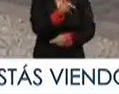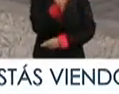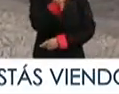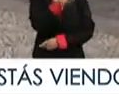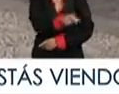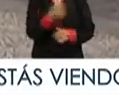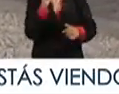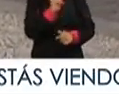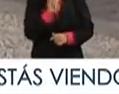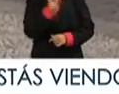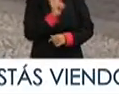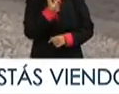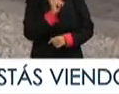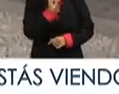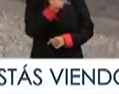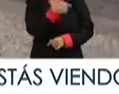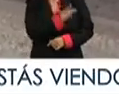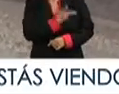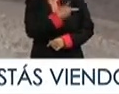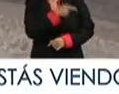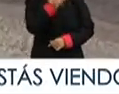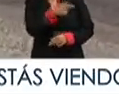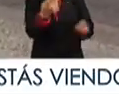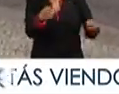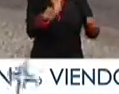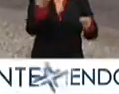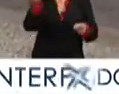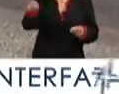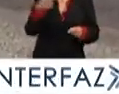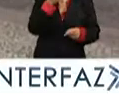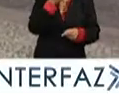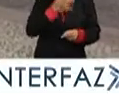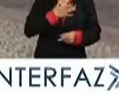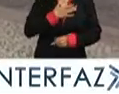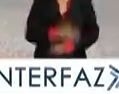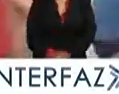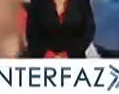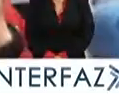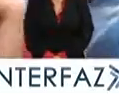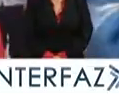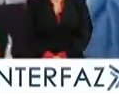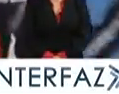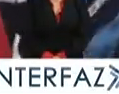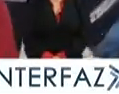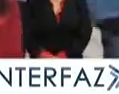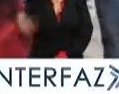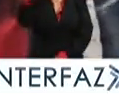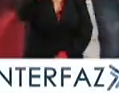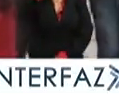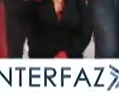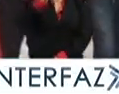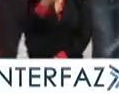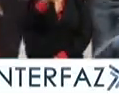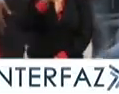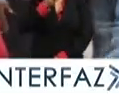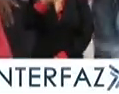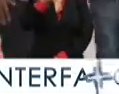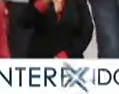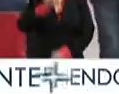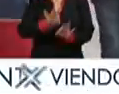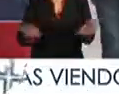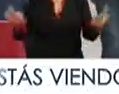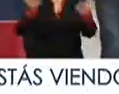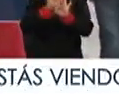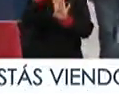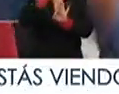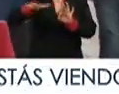joven que le gusta este tipo de ritmos, y esto fue lo que nos dijo. La cultura del hip hop es